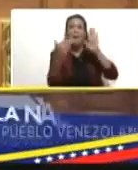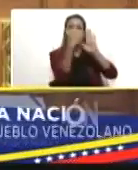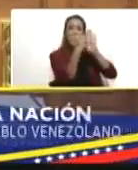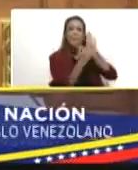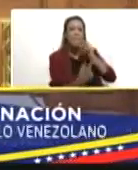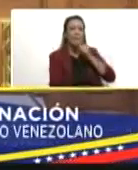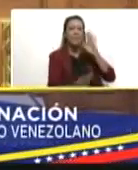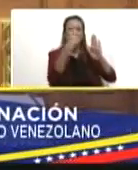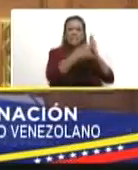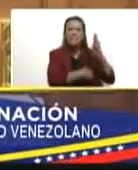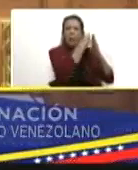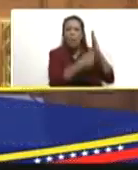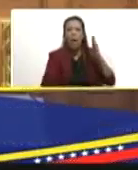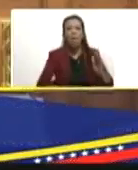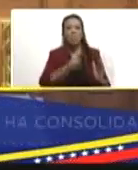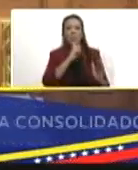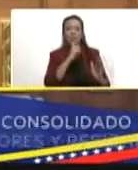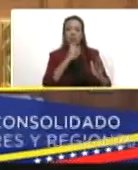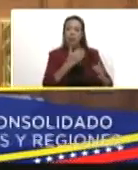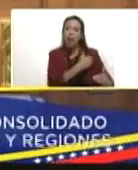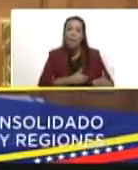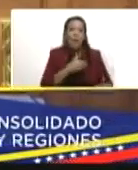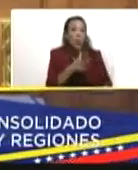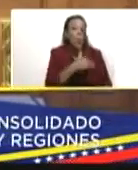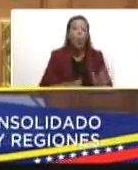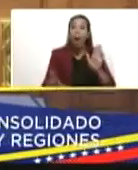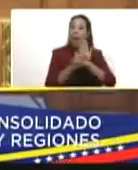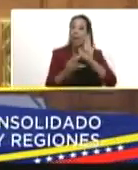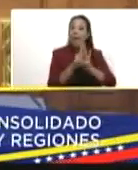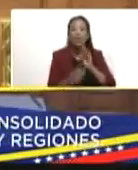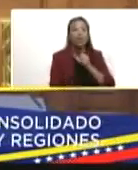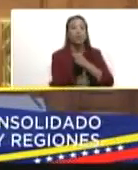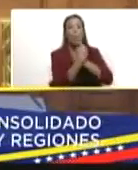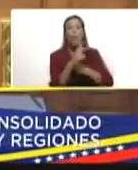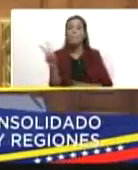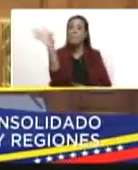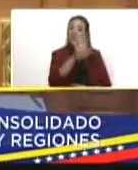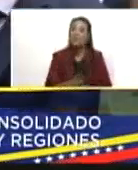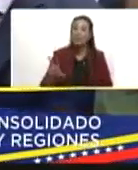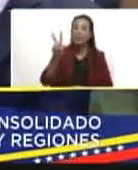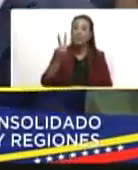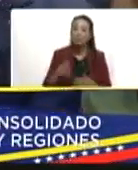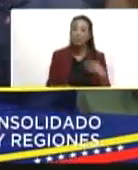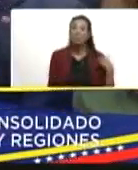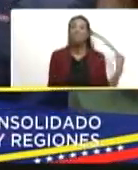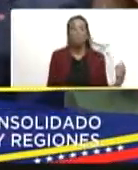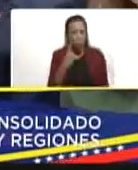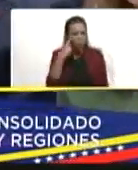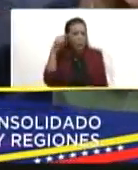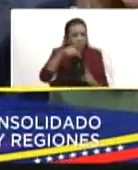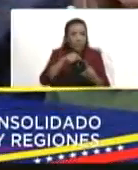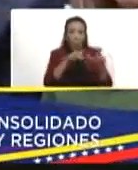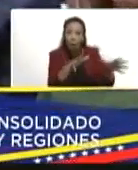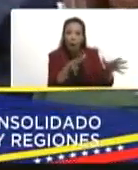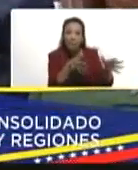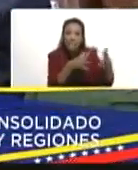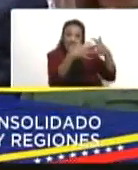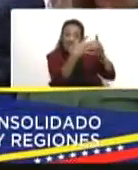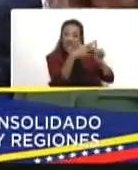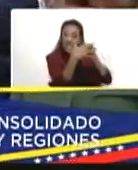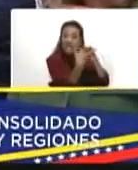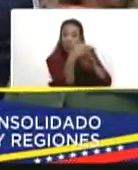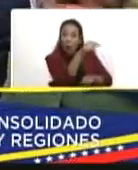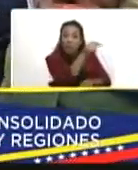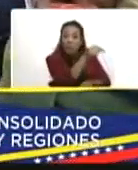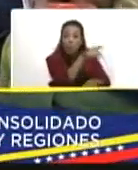sanciones criminales inmorales y legales sobre nuestra nación Por eso cada uno de los